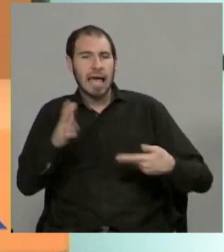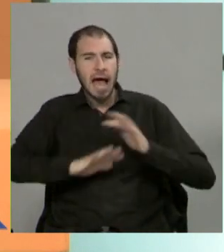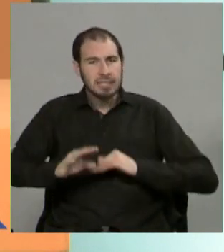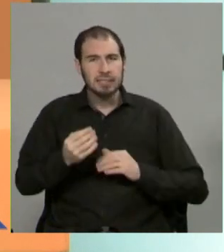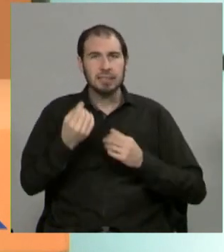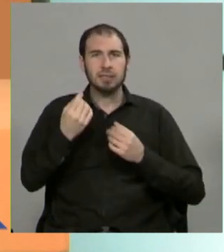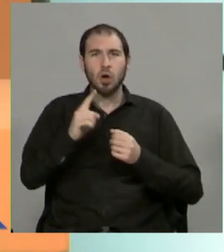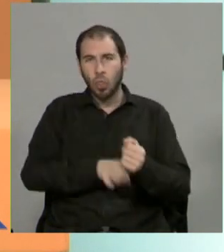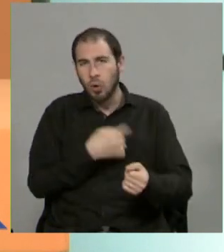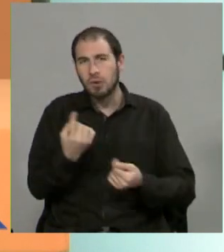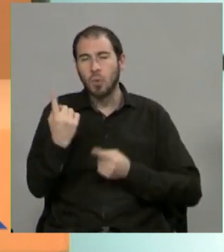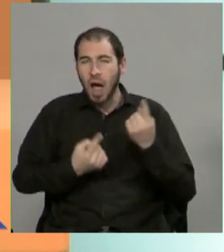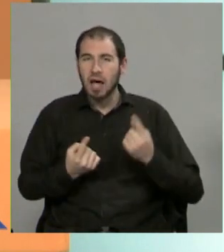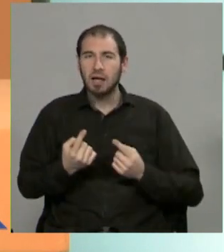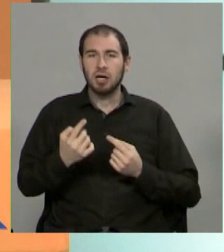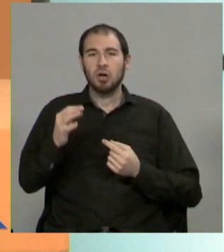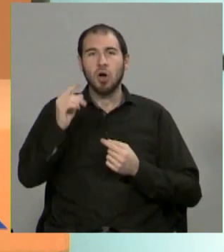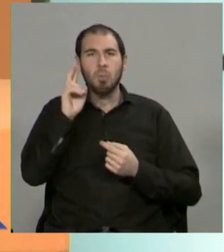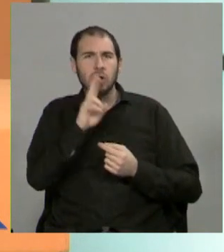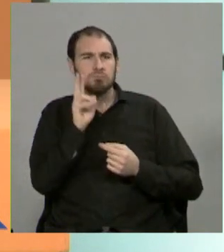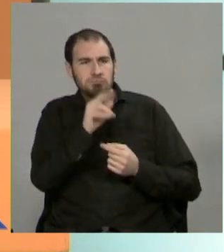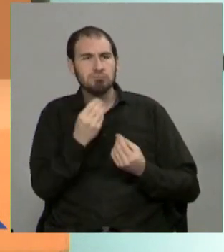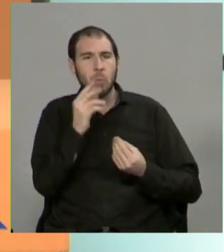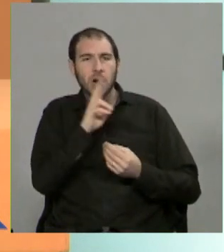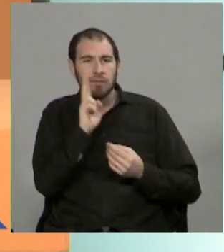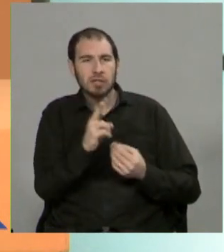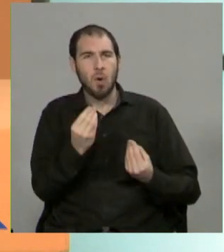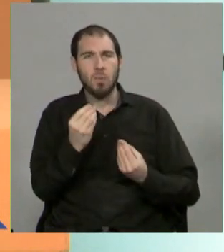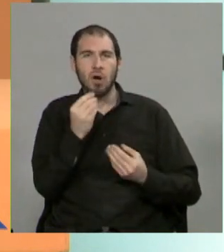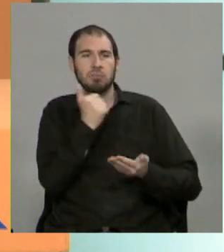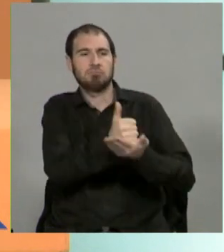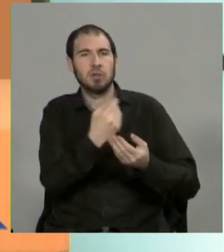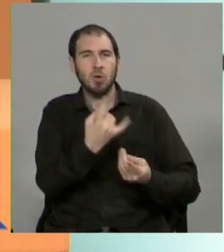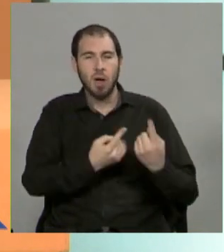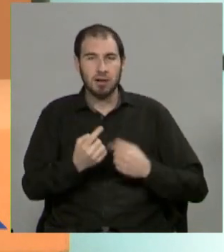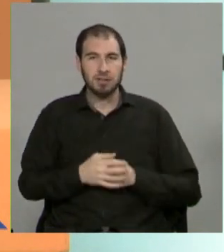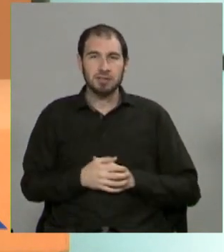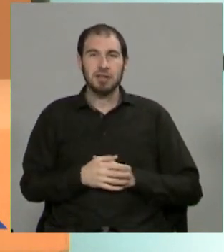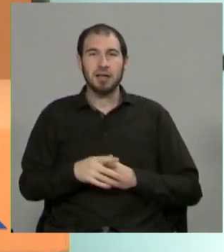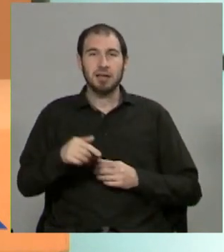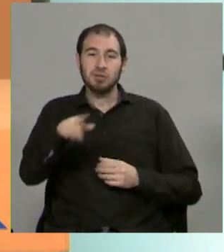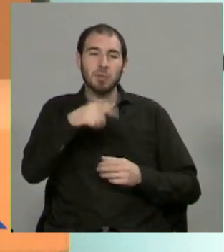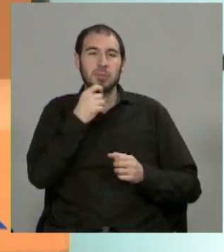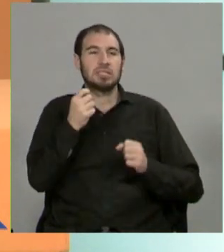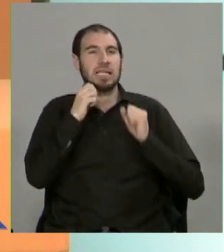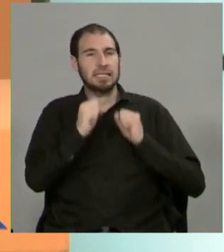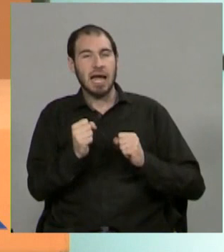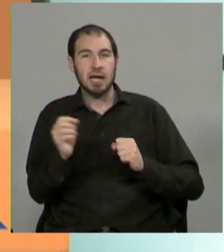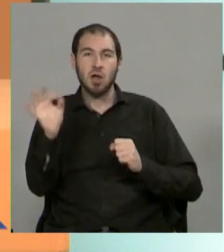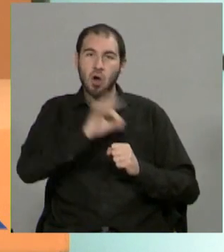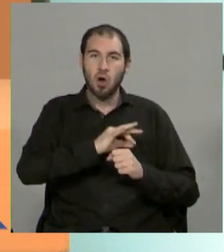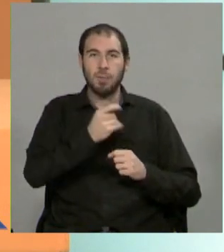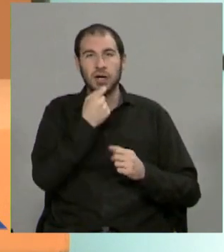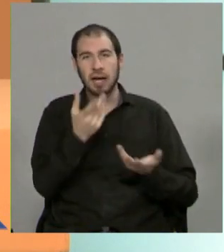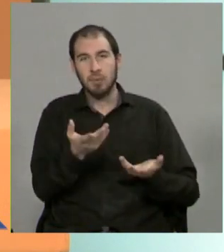tus hábitos, cómo mirás a las mujeres, cuál pensás que es el lugar que deben ocupar, si las ubicás como secretarias o asumís que